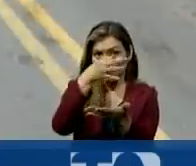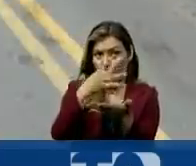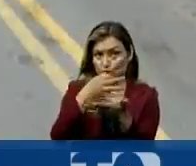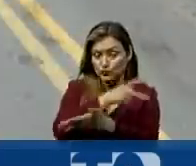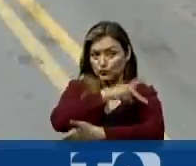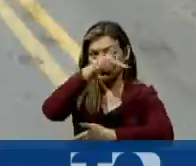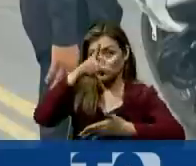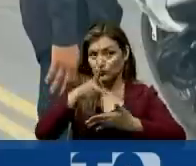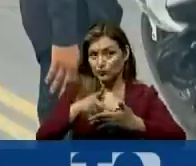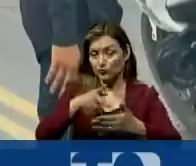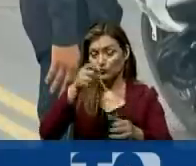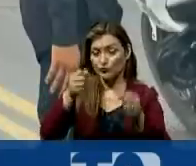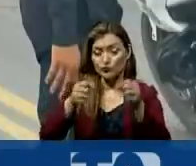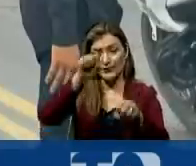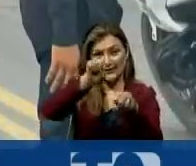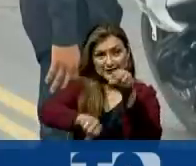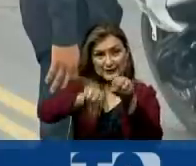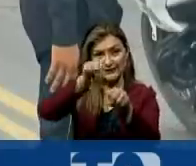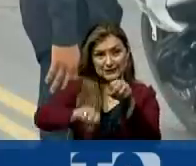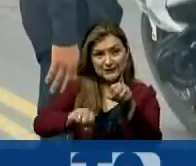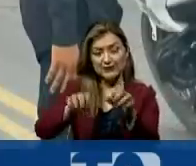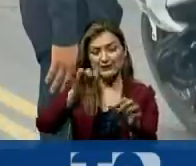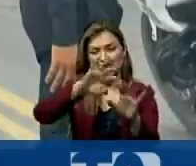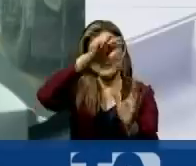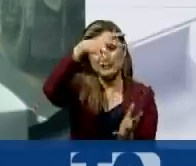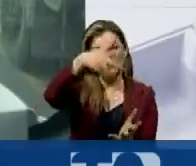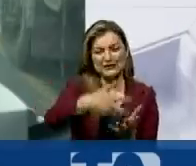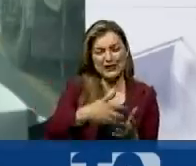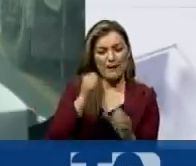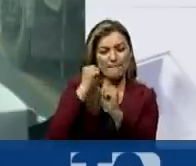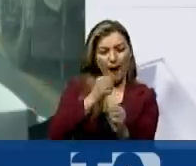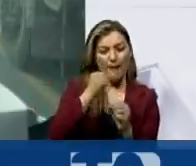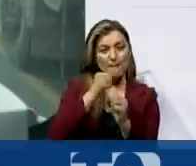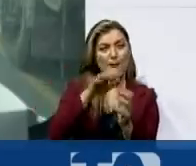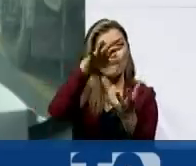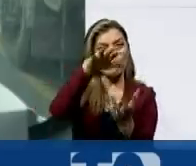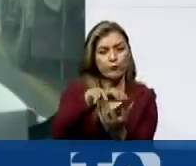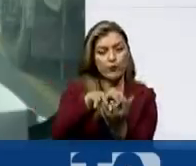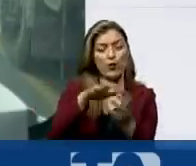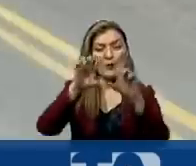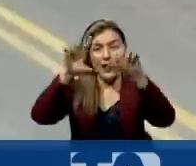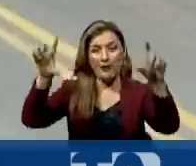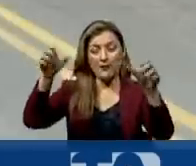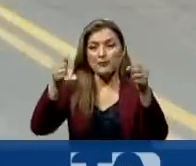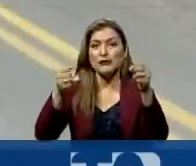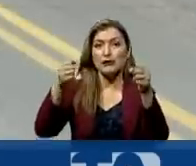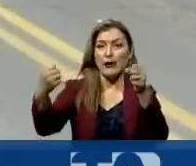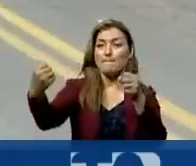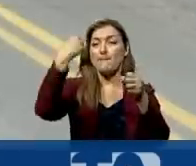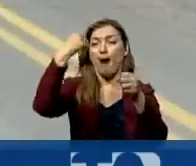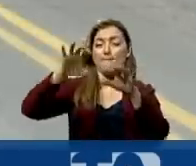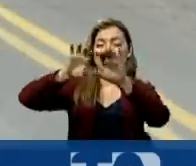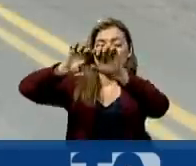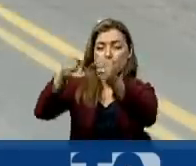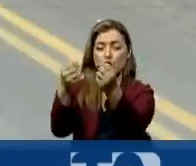despedazaron vehículos gente clamando no me despedacen las llantas rompieron parabrisas intentaron entrar a flor